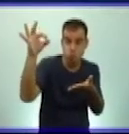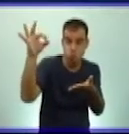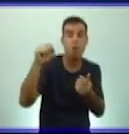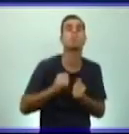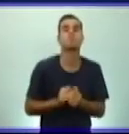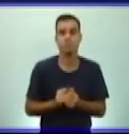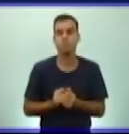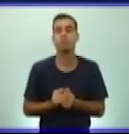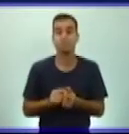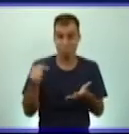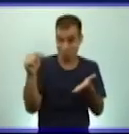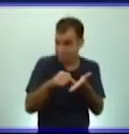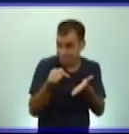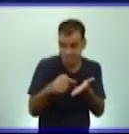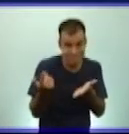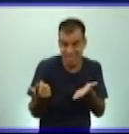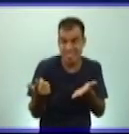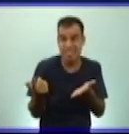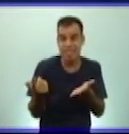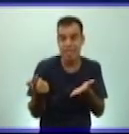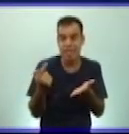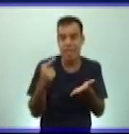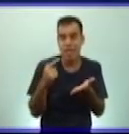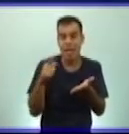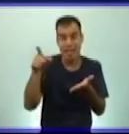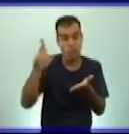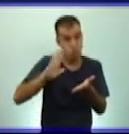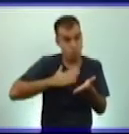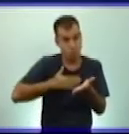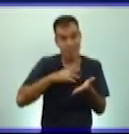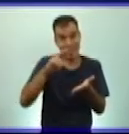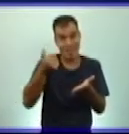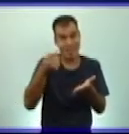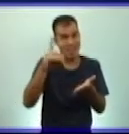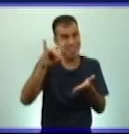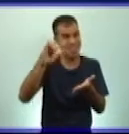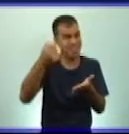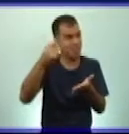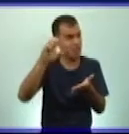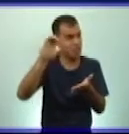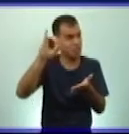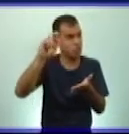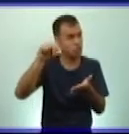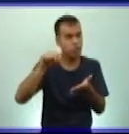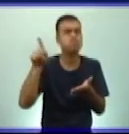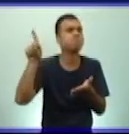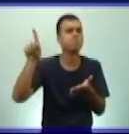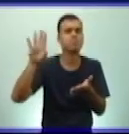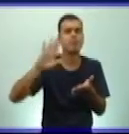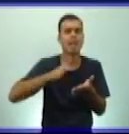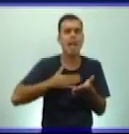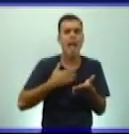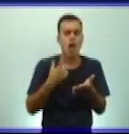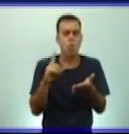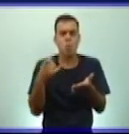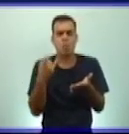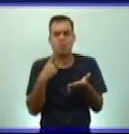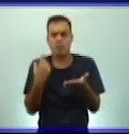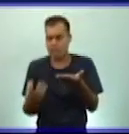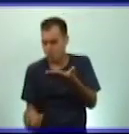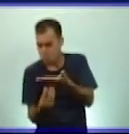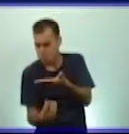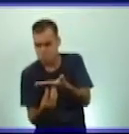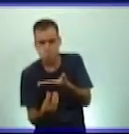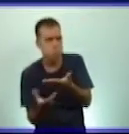En este caso, que es la vía, era radiación, es cuando no requiere que los cuerpos estén en